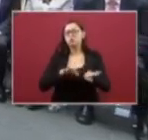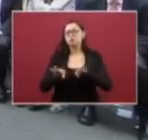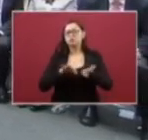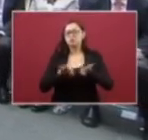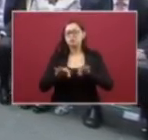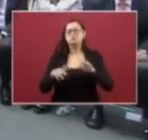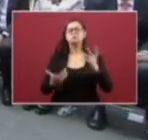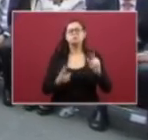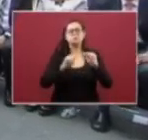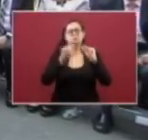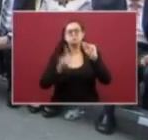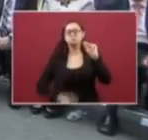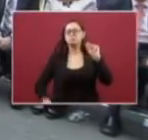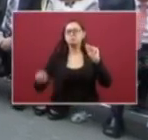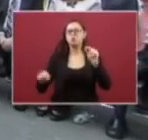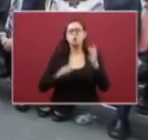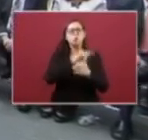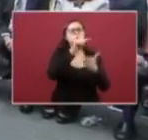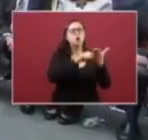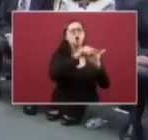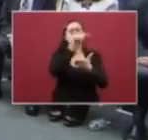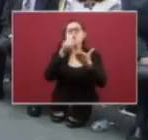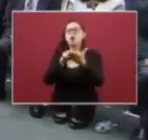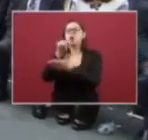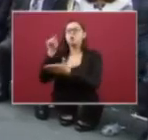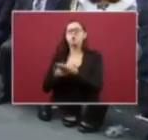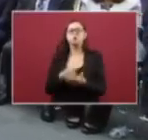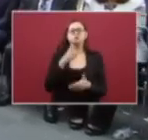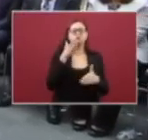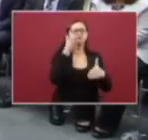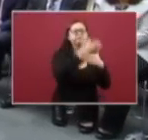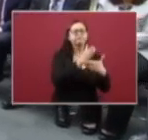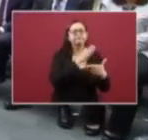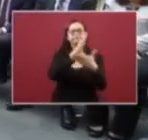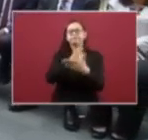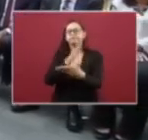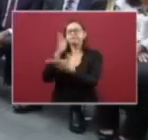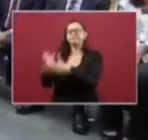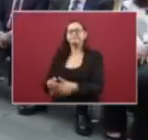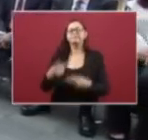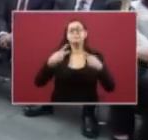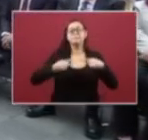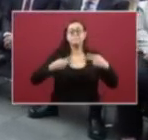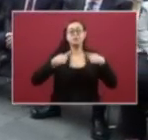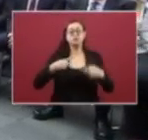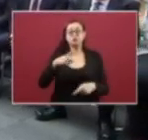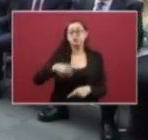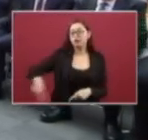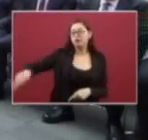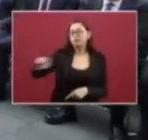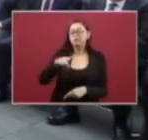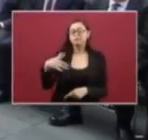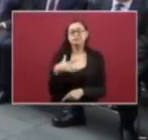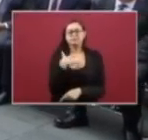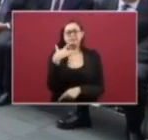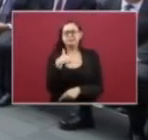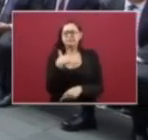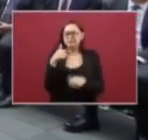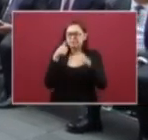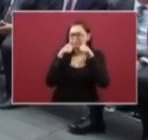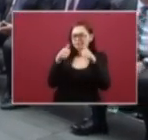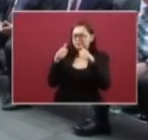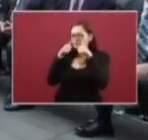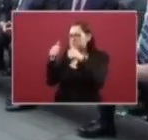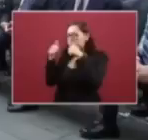o incluso un poquito antes en algo que estuviste presente, que es aquella conferencia donde Jorge Ramos se para, sí, y él niega la cifra de